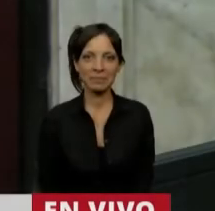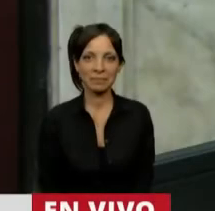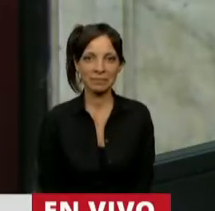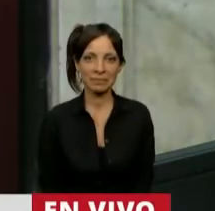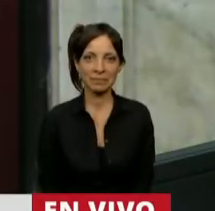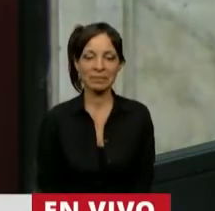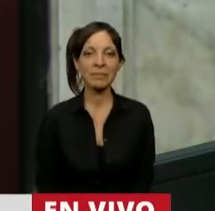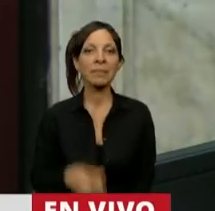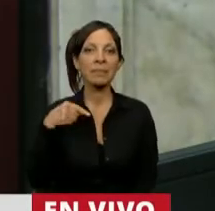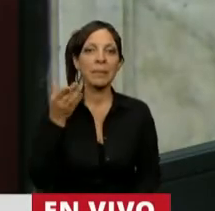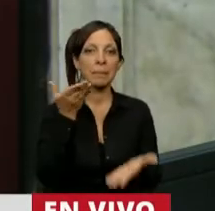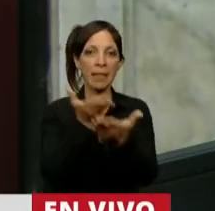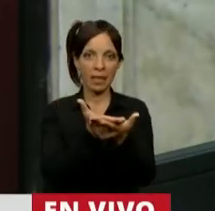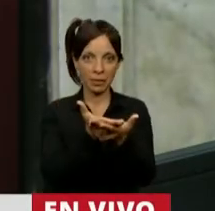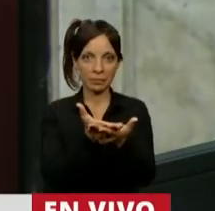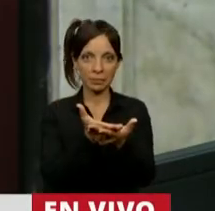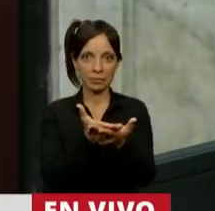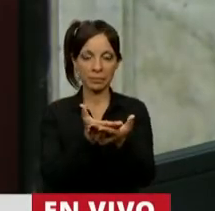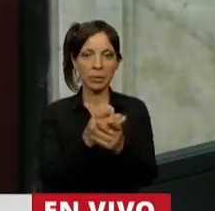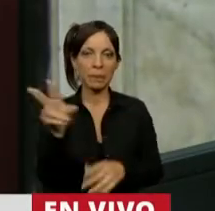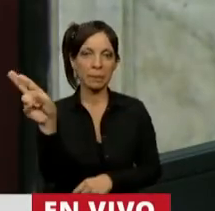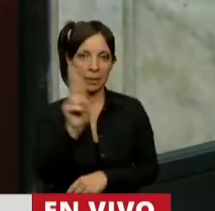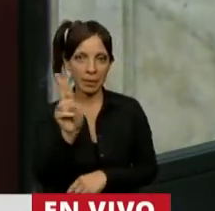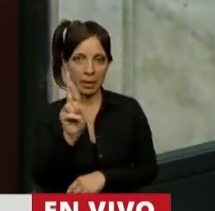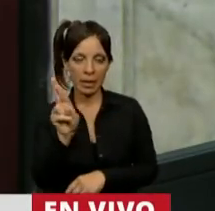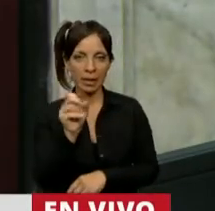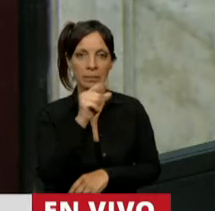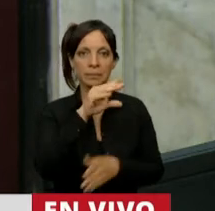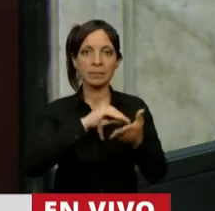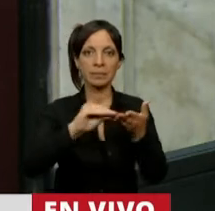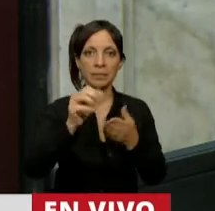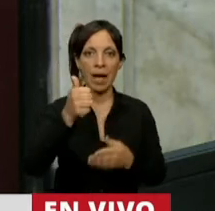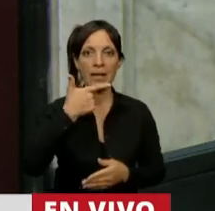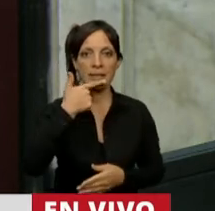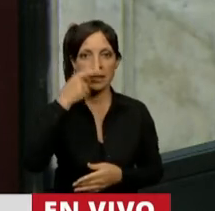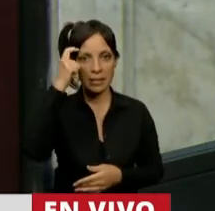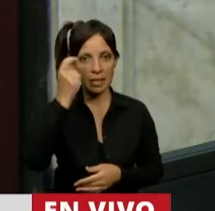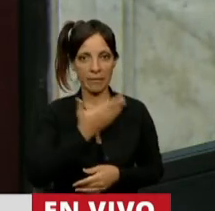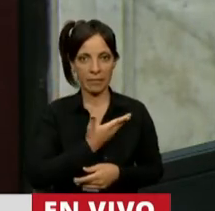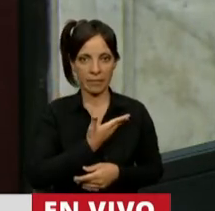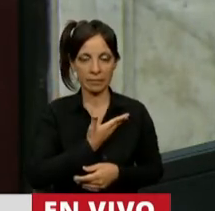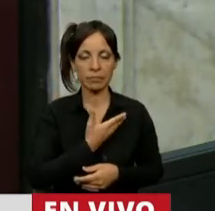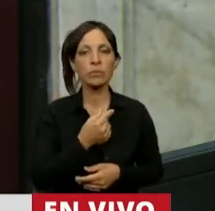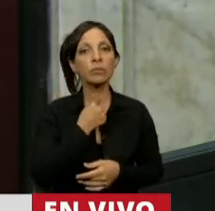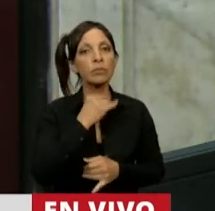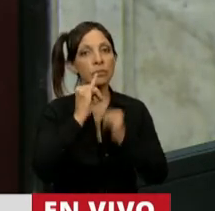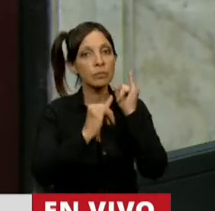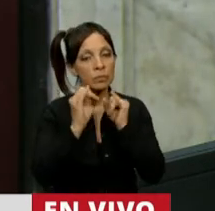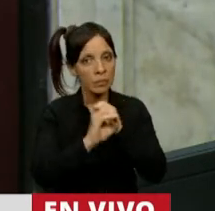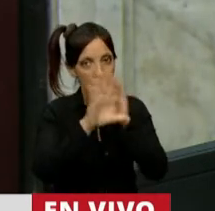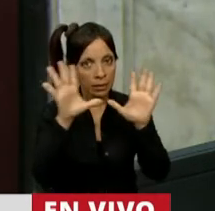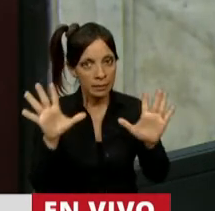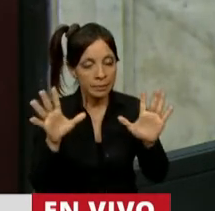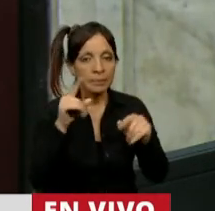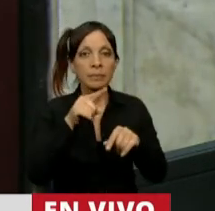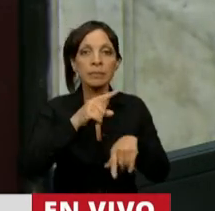Tengo un pedido de una cuestión de privilegio solicitada por el diputado Acef. Quiero aclararle, diputado, que